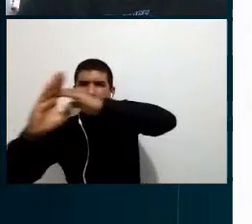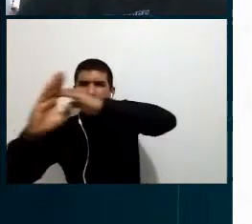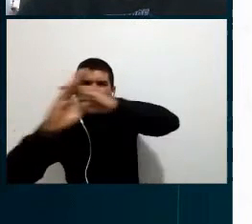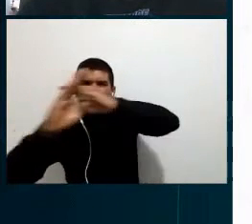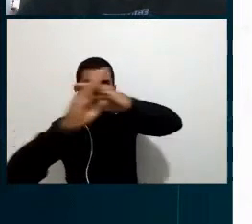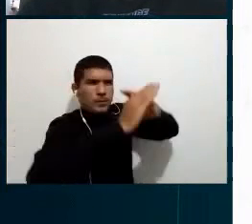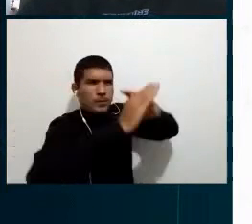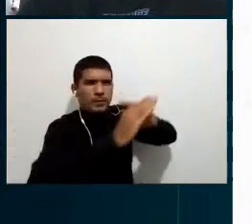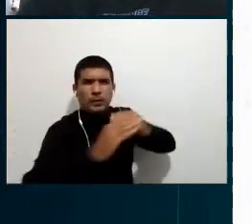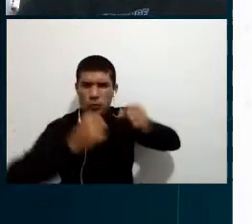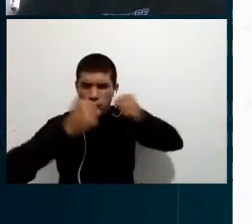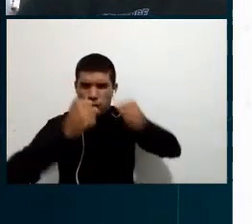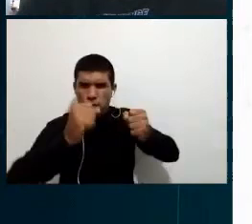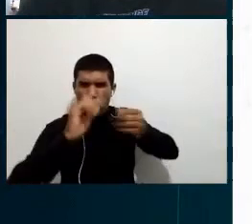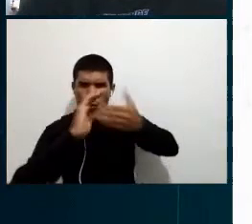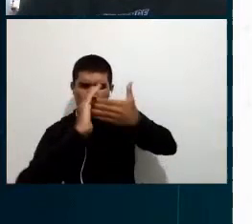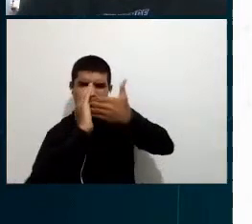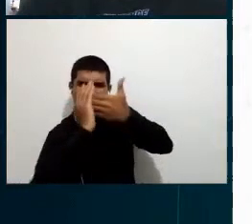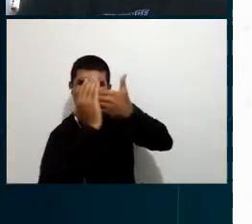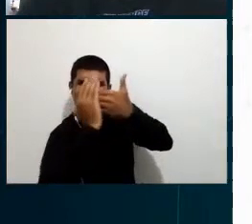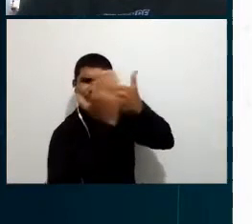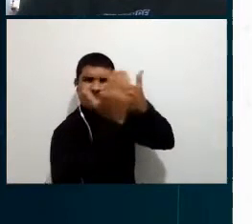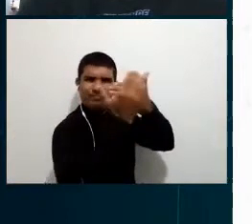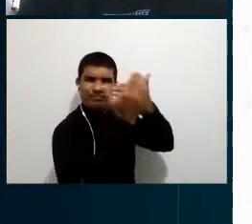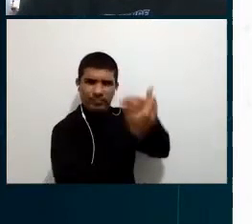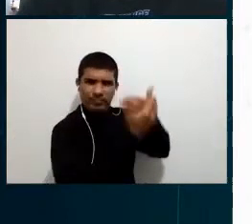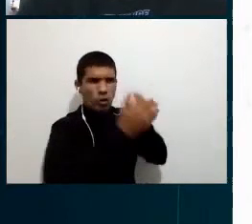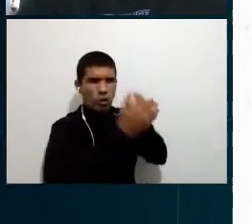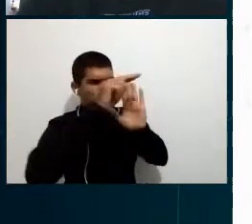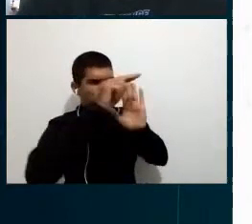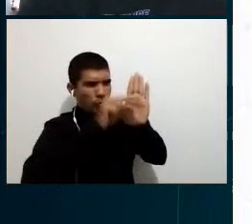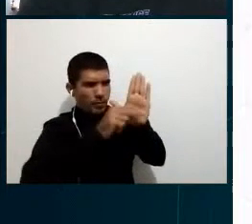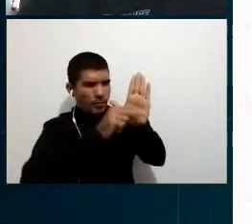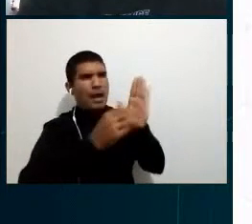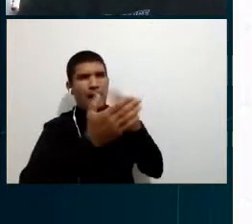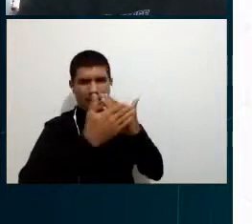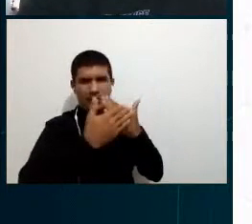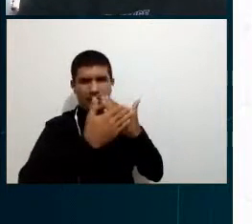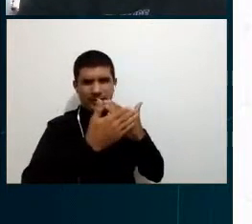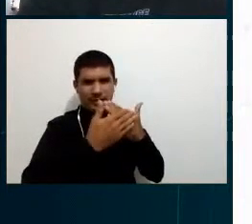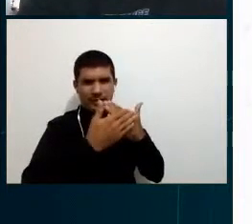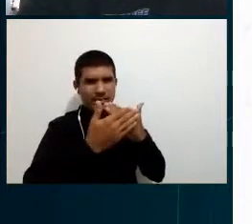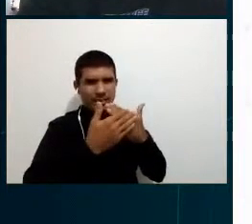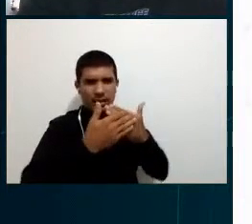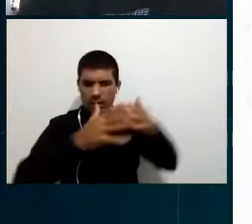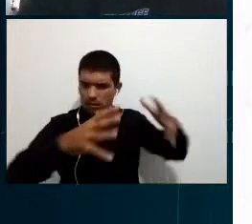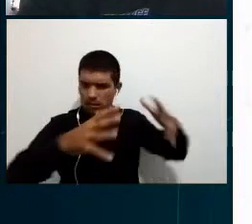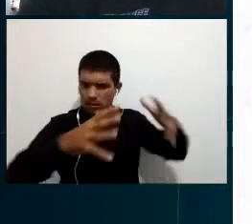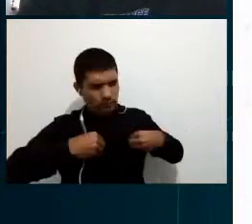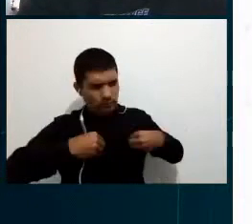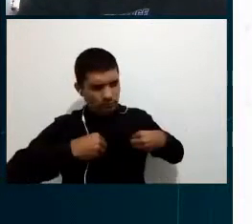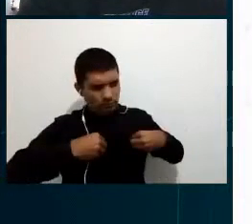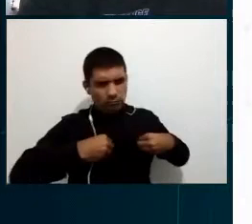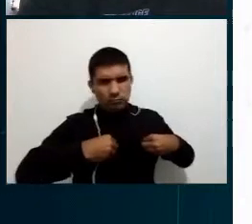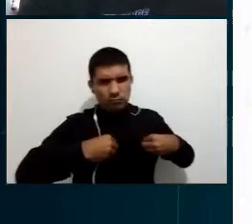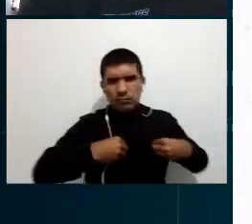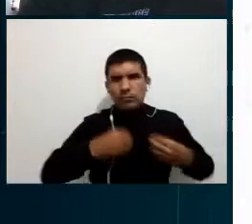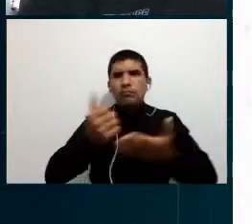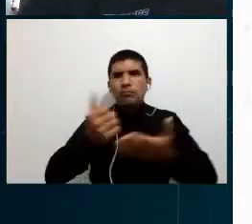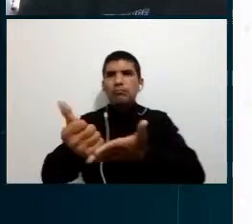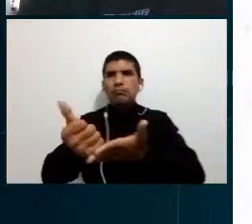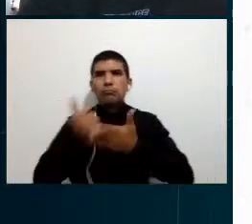por año, tendríamos un 15% en la vida útil del activo, lo que equivaldría a